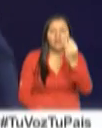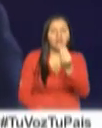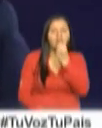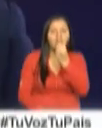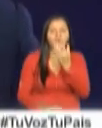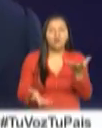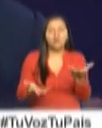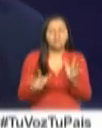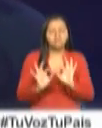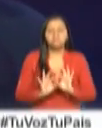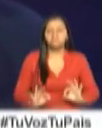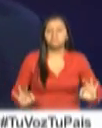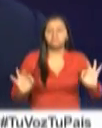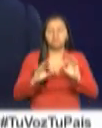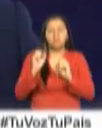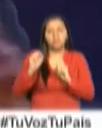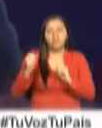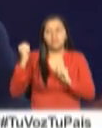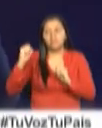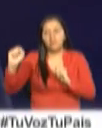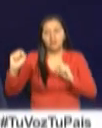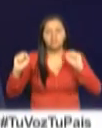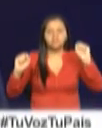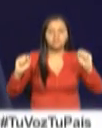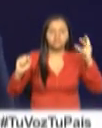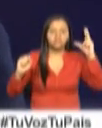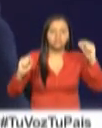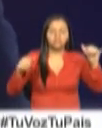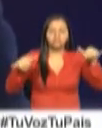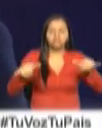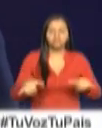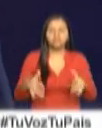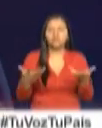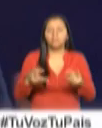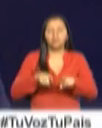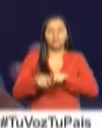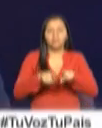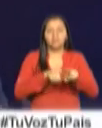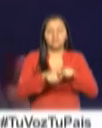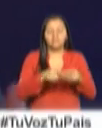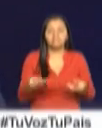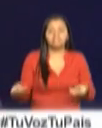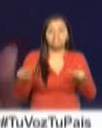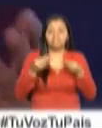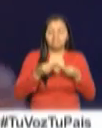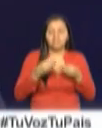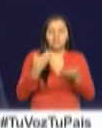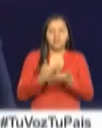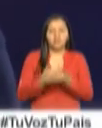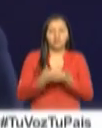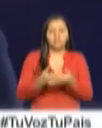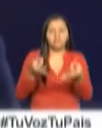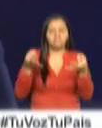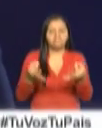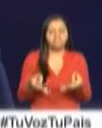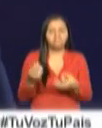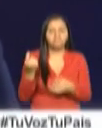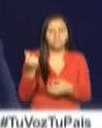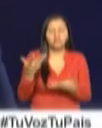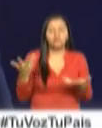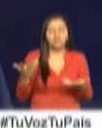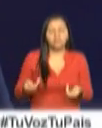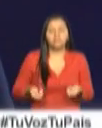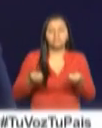alimentación o de si podrán viajar al extranjero a competir, perciben un ingreso económico digno por